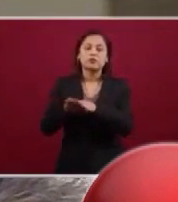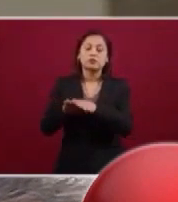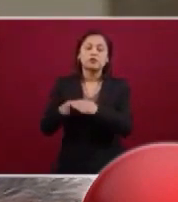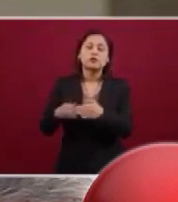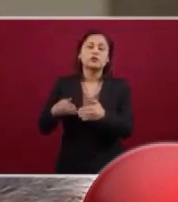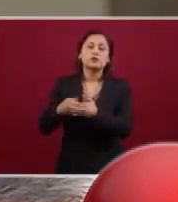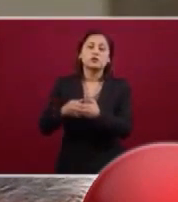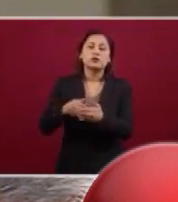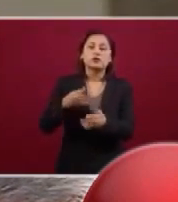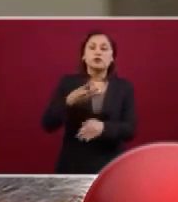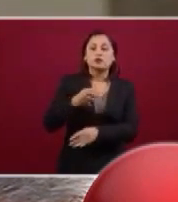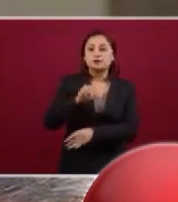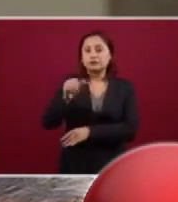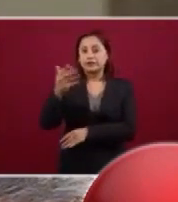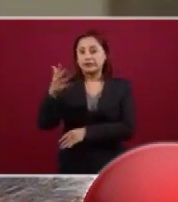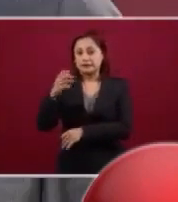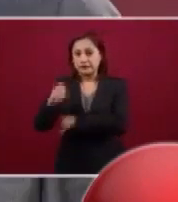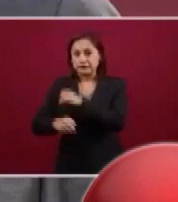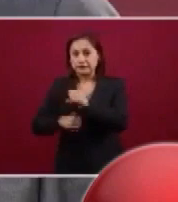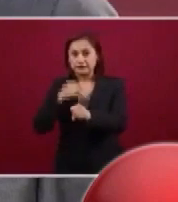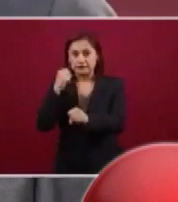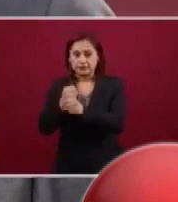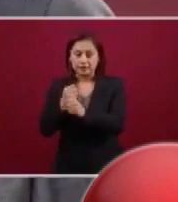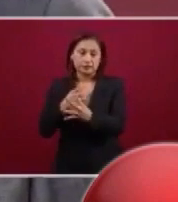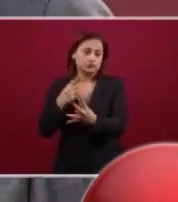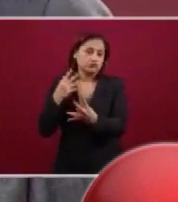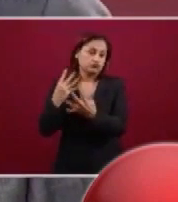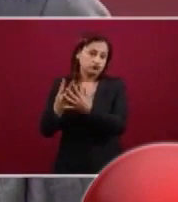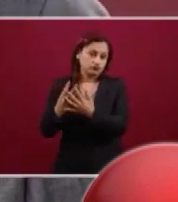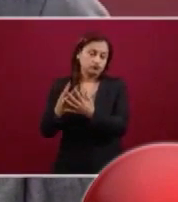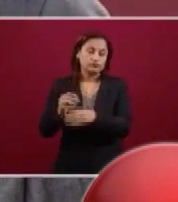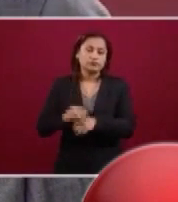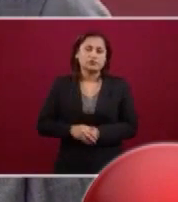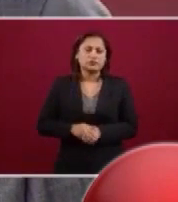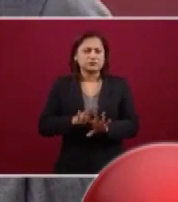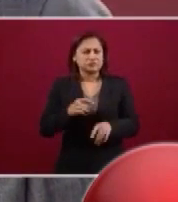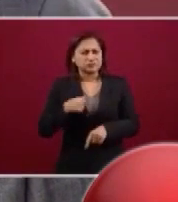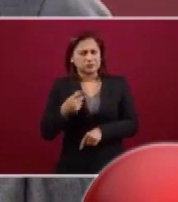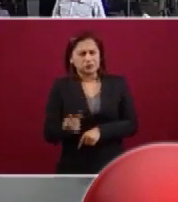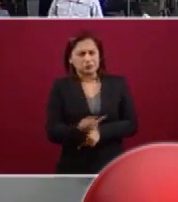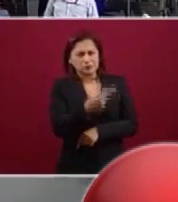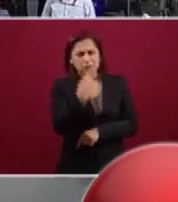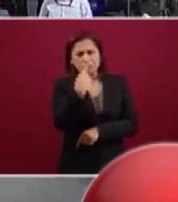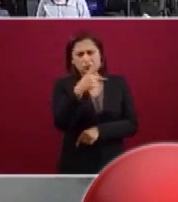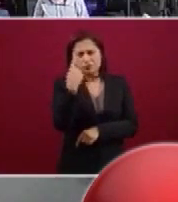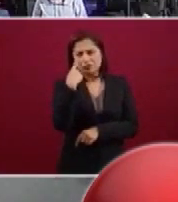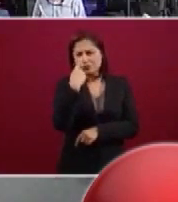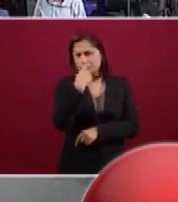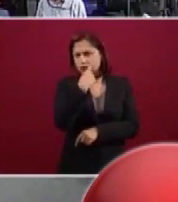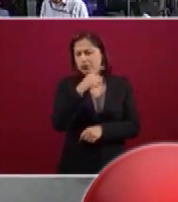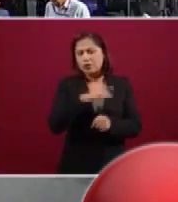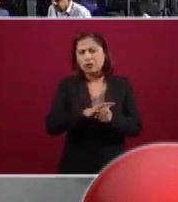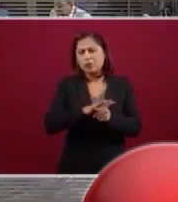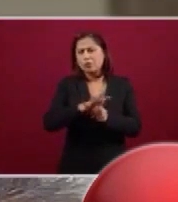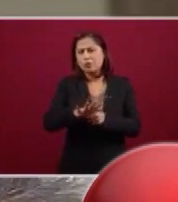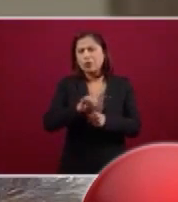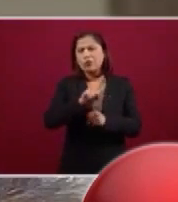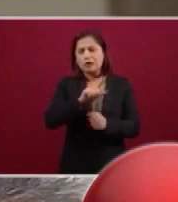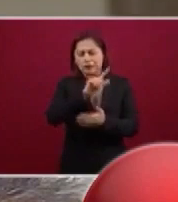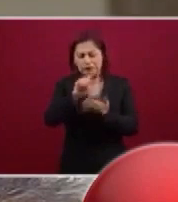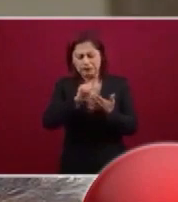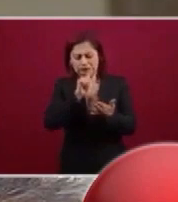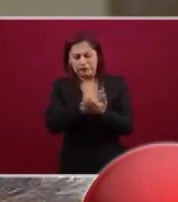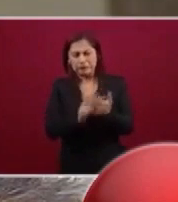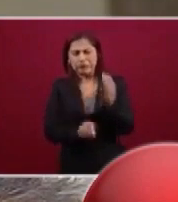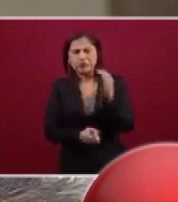es su postura, señor presidente, ya que se aprobó esta ley? Ayer comentó algo, pero ya sobre la aprobación de esta ley y con las penas, ¿cuál es su